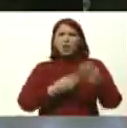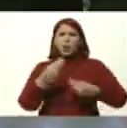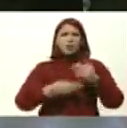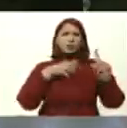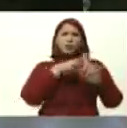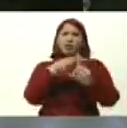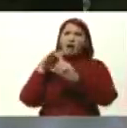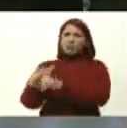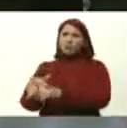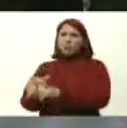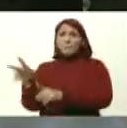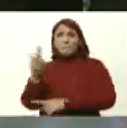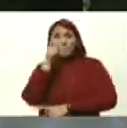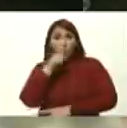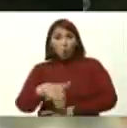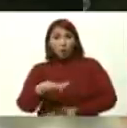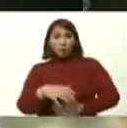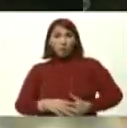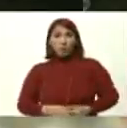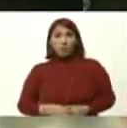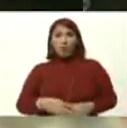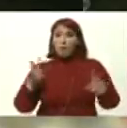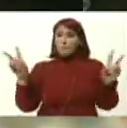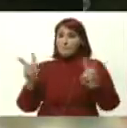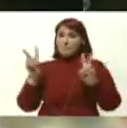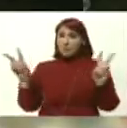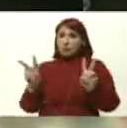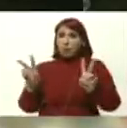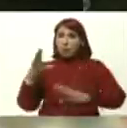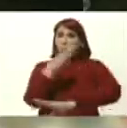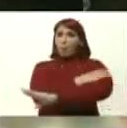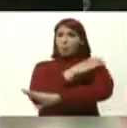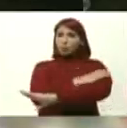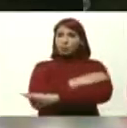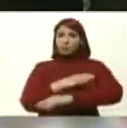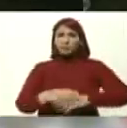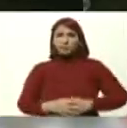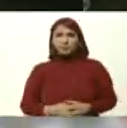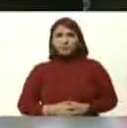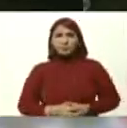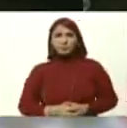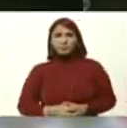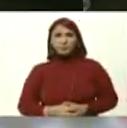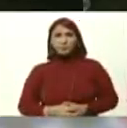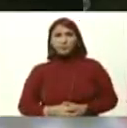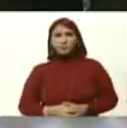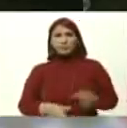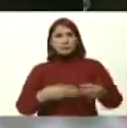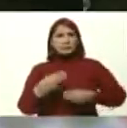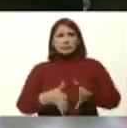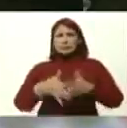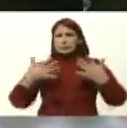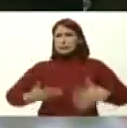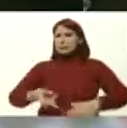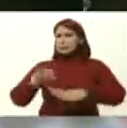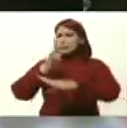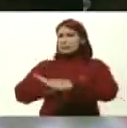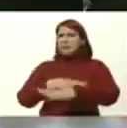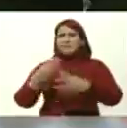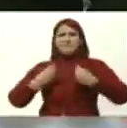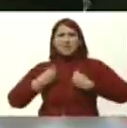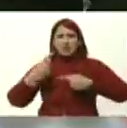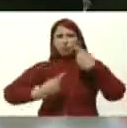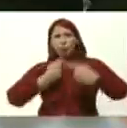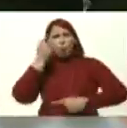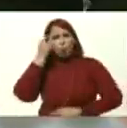venezolanos. Quiere decir que una victoria de ella, de ellos, de esa oposición, le hizo un gran daño a la vida diaria de